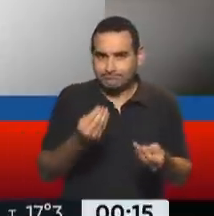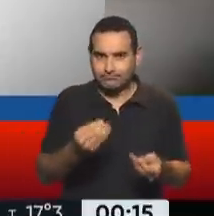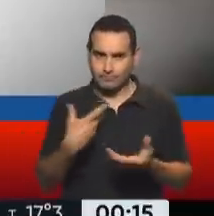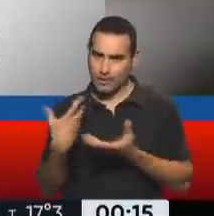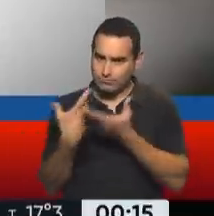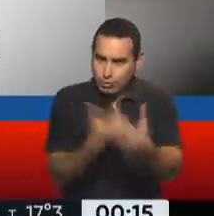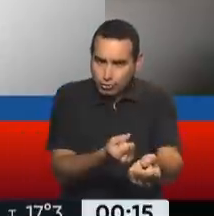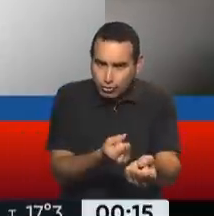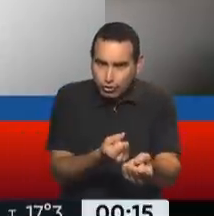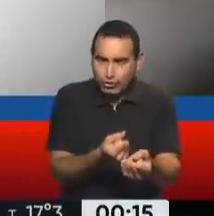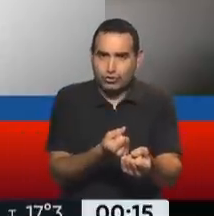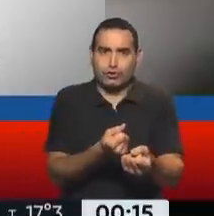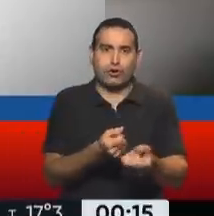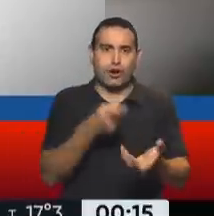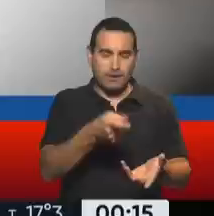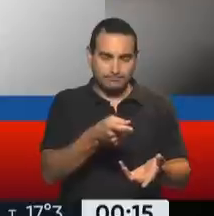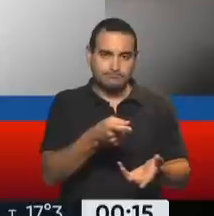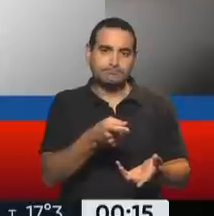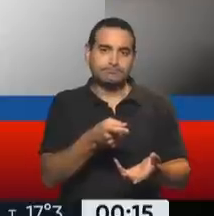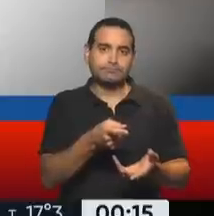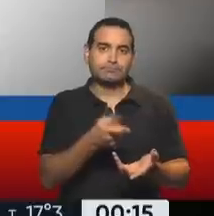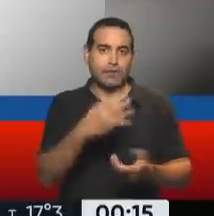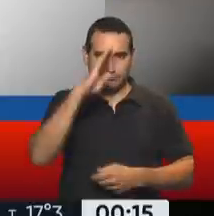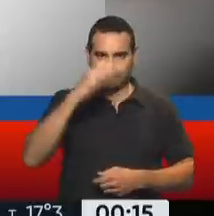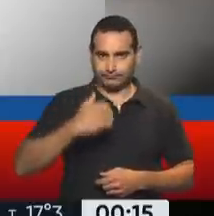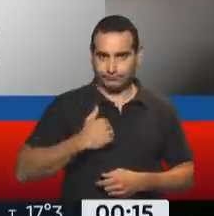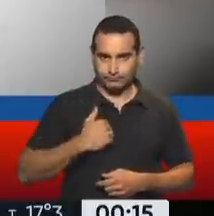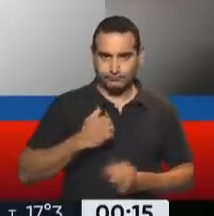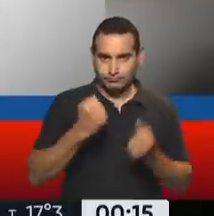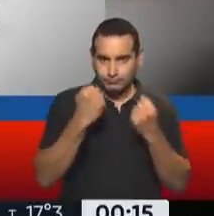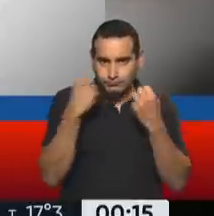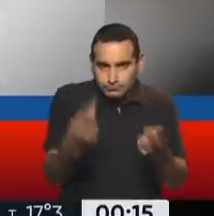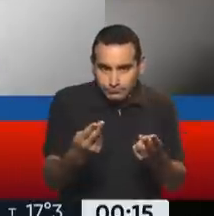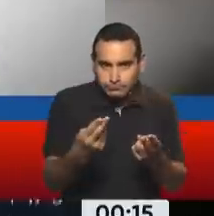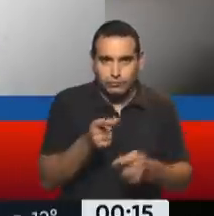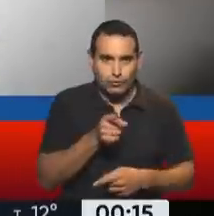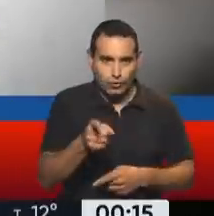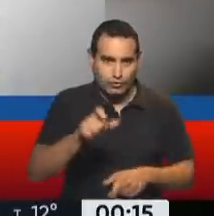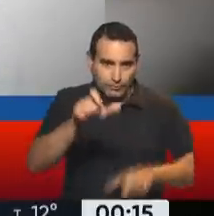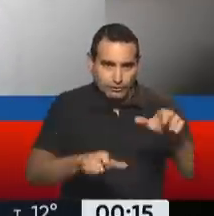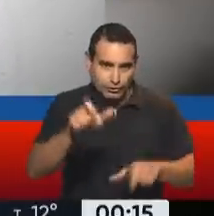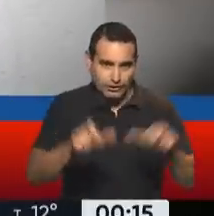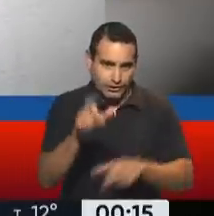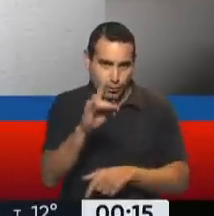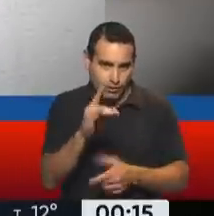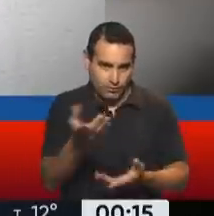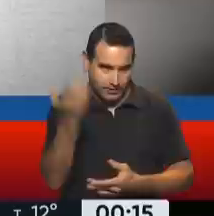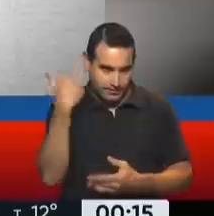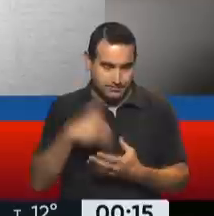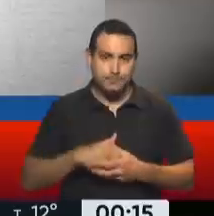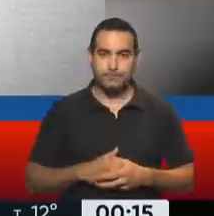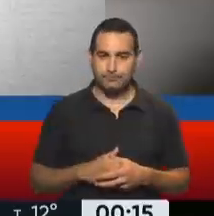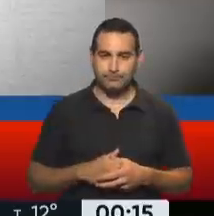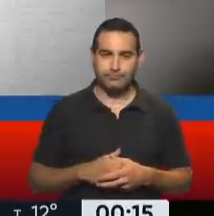refuerzo a la capacidad de acción de las fuerzas sediciosas contra la población boliviana en esos días. Se